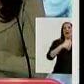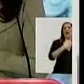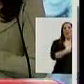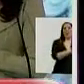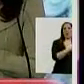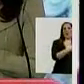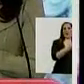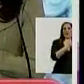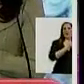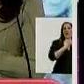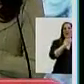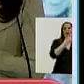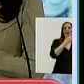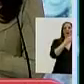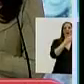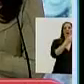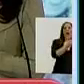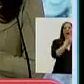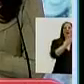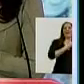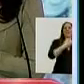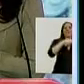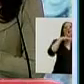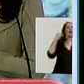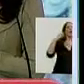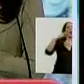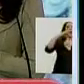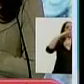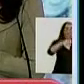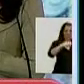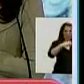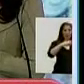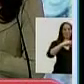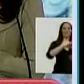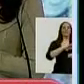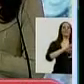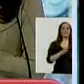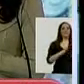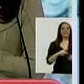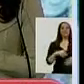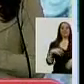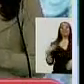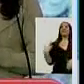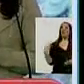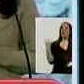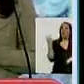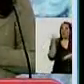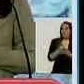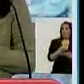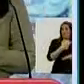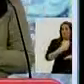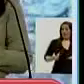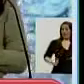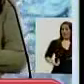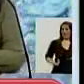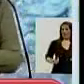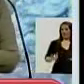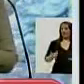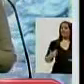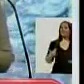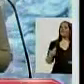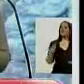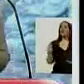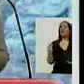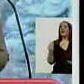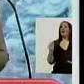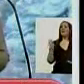la presidenta no te va a recibir y tenés que manejarte con Parrilli porque tiene todas las instrucciones. Bueno. Y cuando vos entrabas